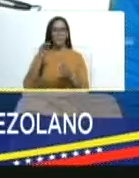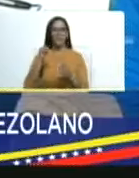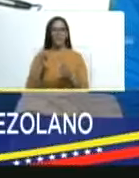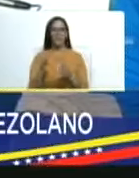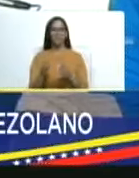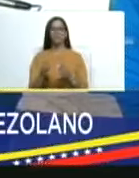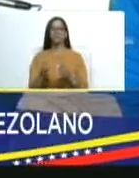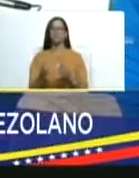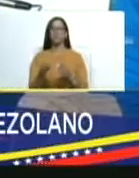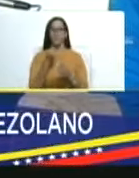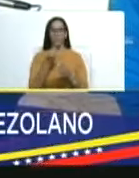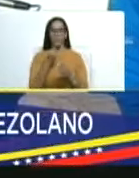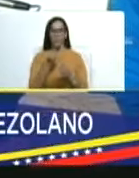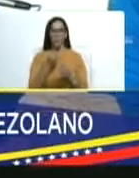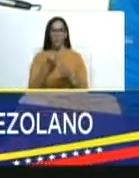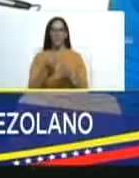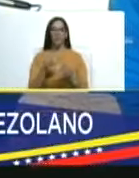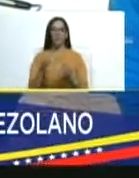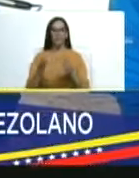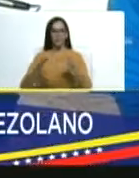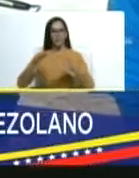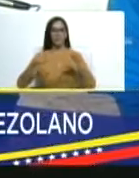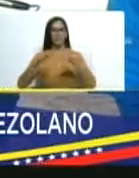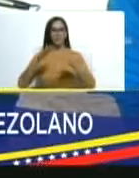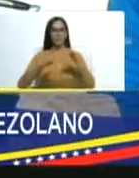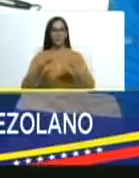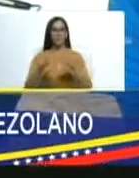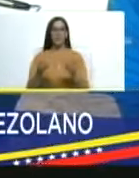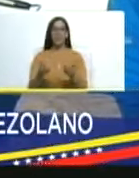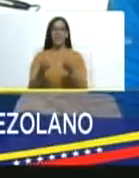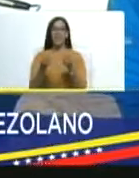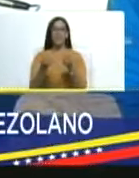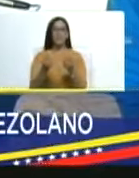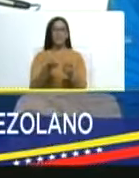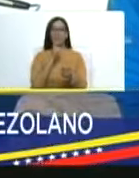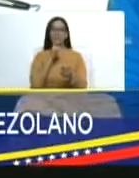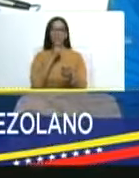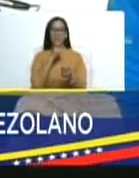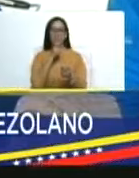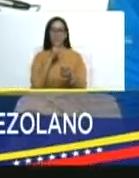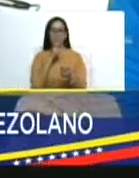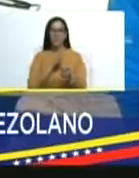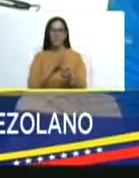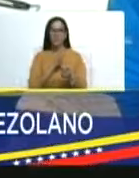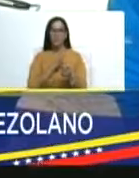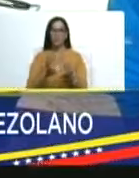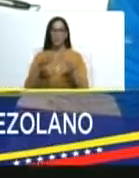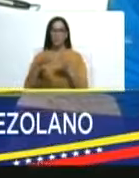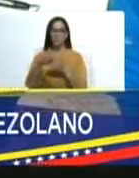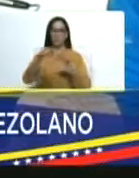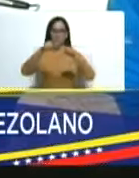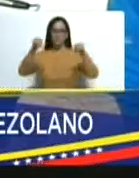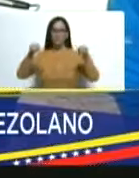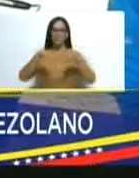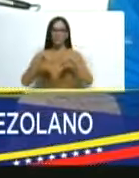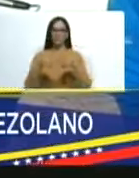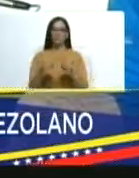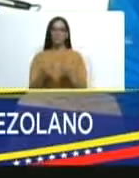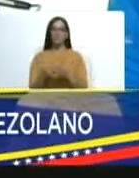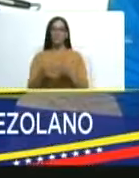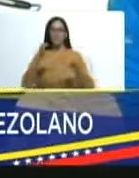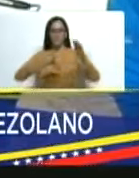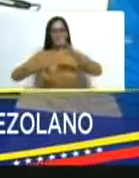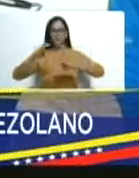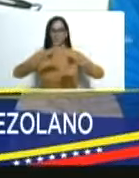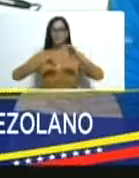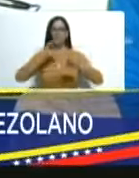consumidora de alimento balanceado. Su estructura de costo es difícil de sostener para el propio acuicultor. Los investigadores, los biólogos marinos que